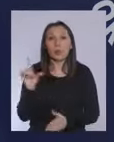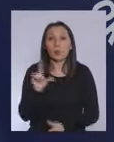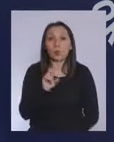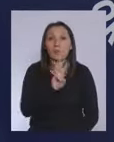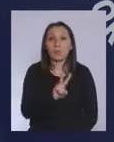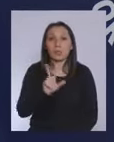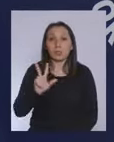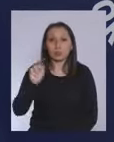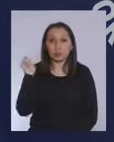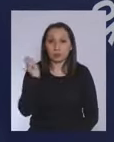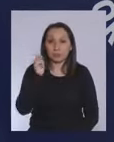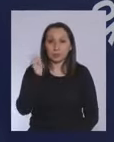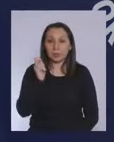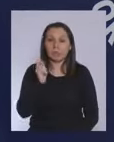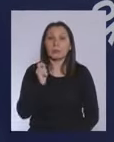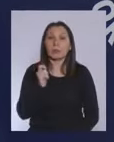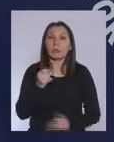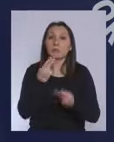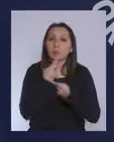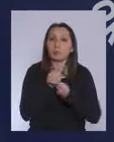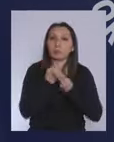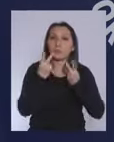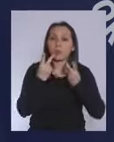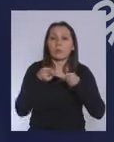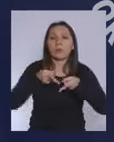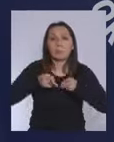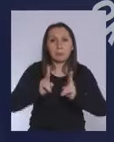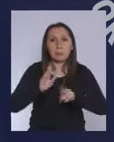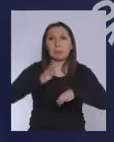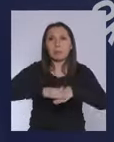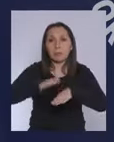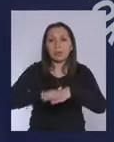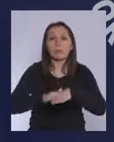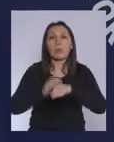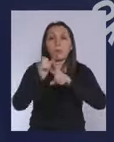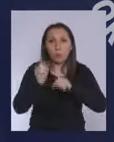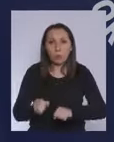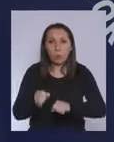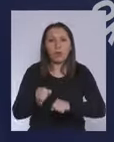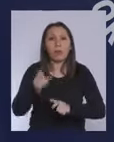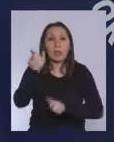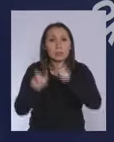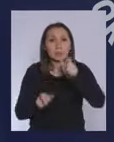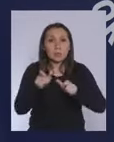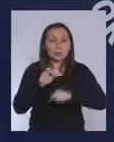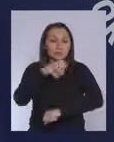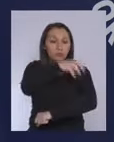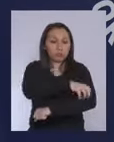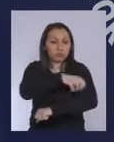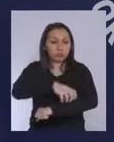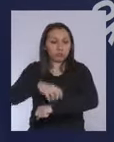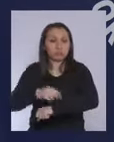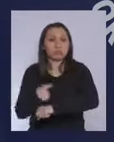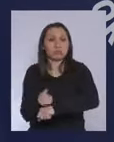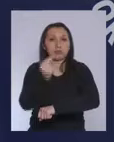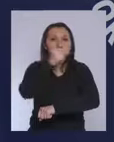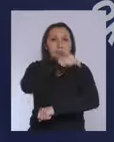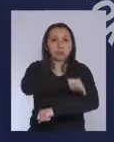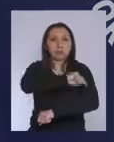28 se va a dar a conocer se permitirá el atrás para el traslado entre las regiones